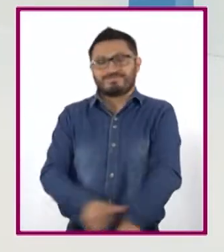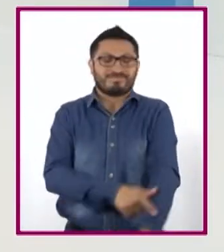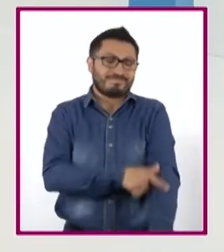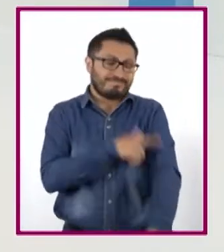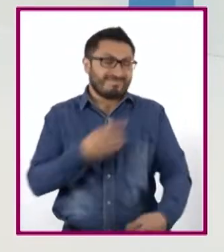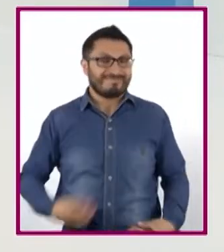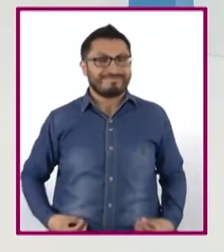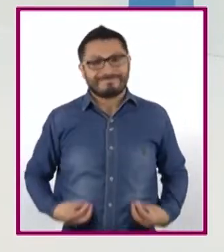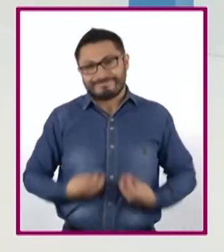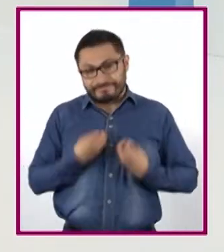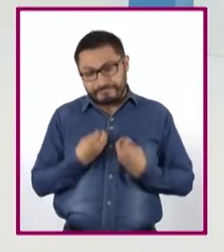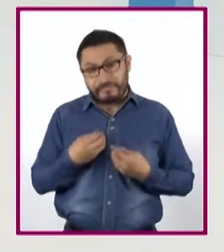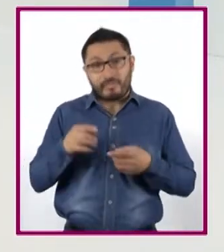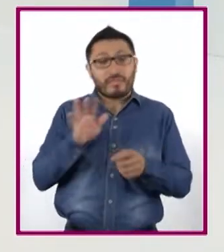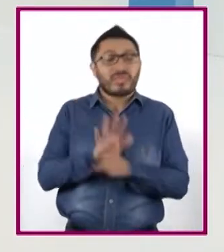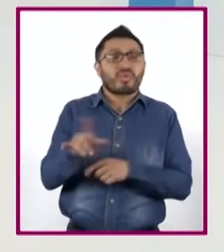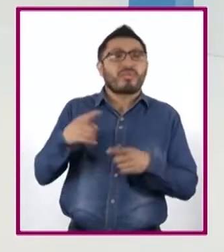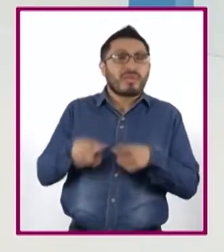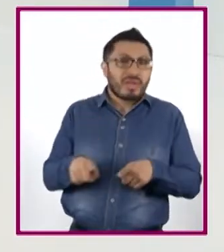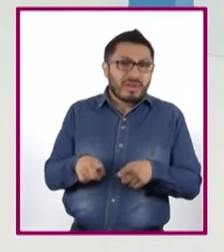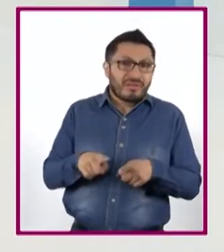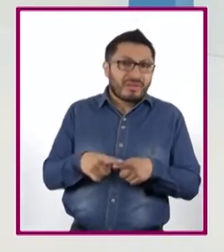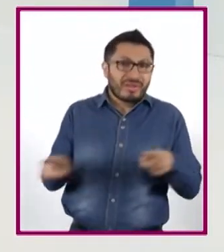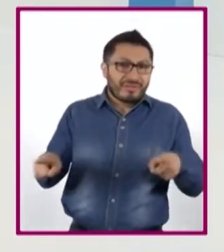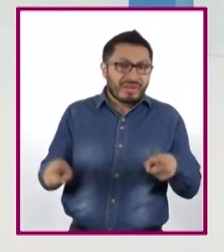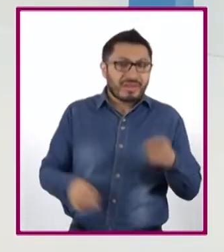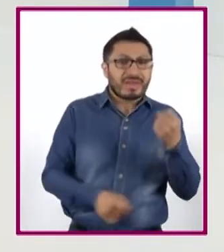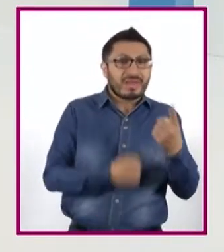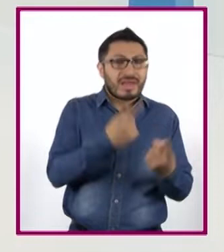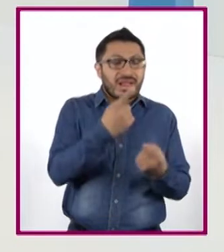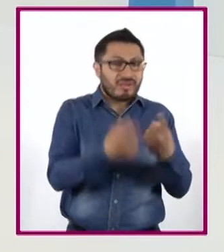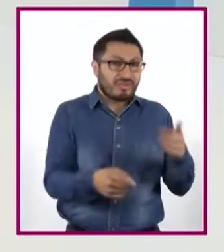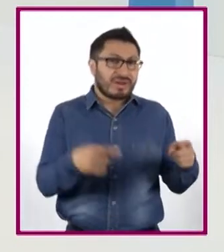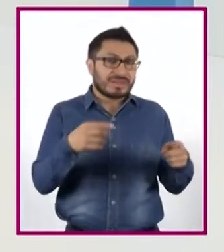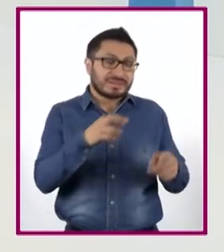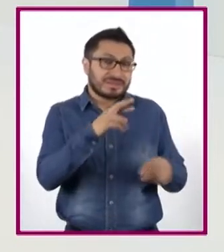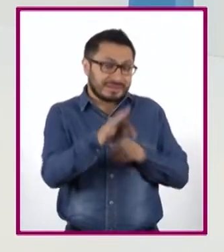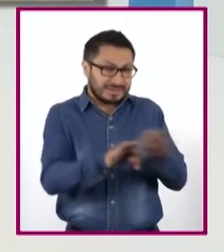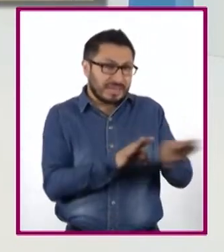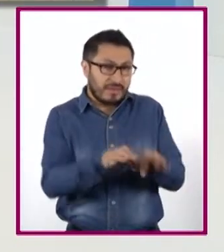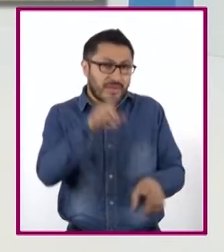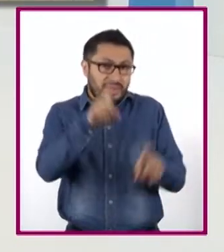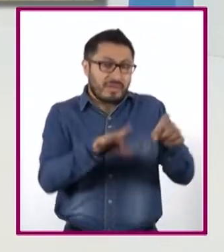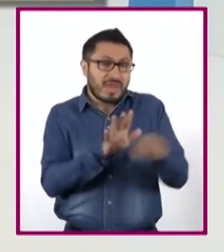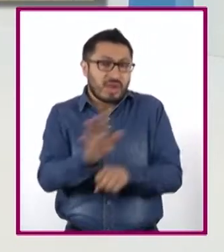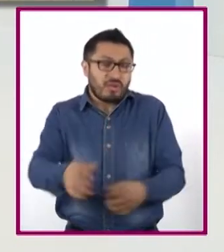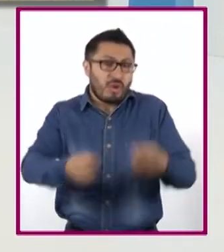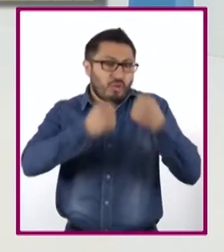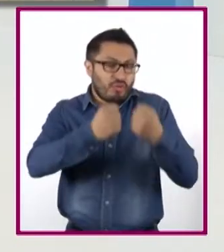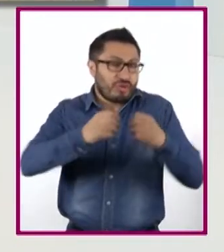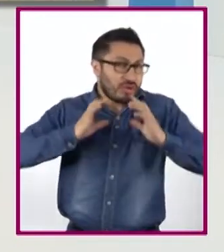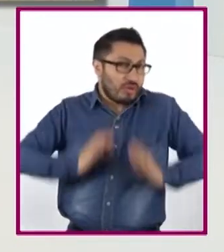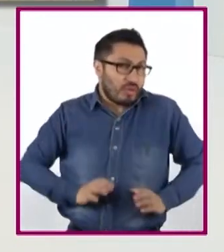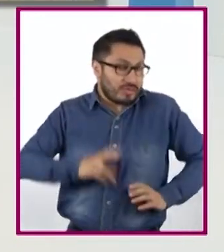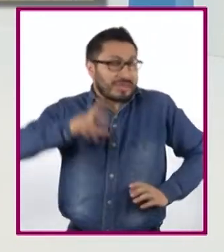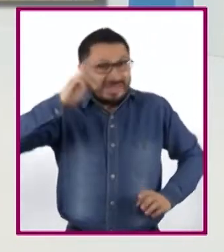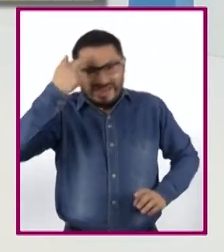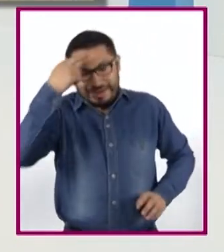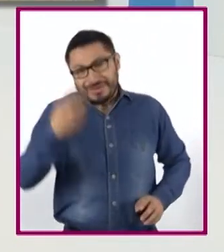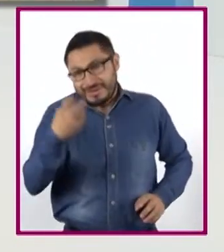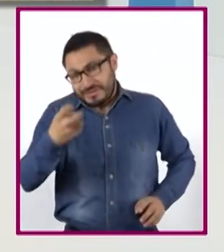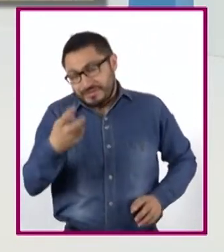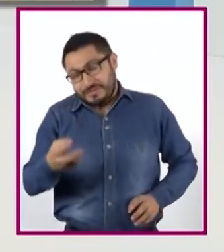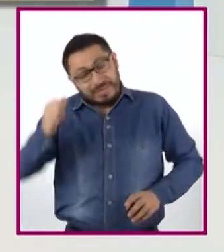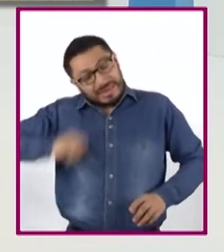la pequeña diferencia de recibir tareas de acuerdo con su fuerza física. Recordemos que, en esta época, al pertenecer a